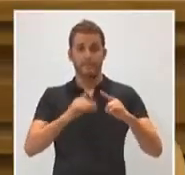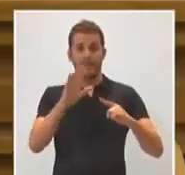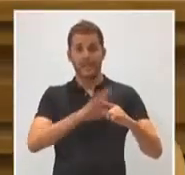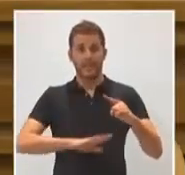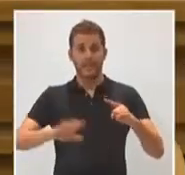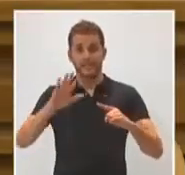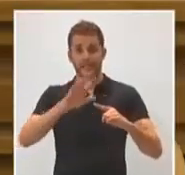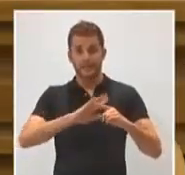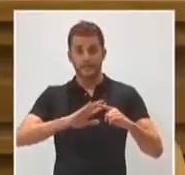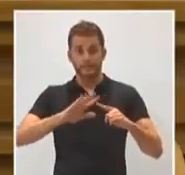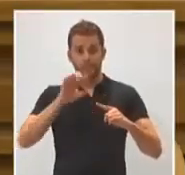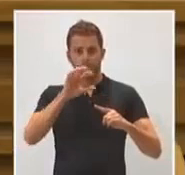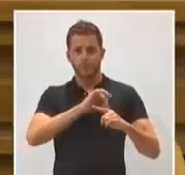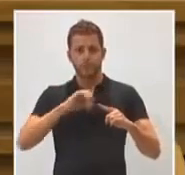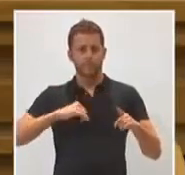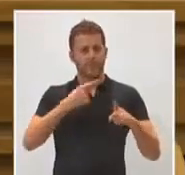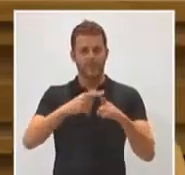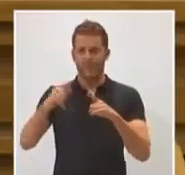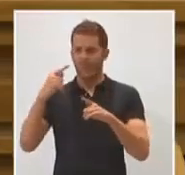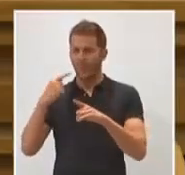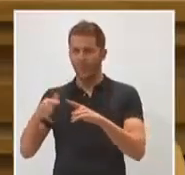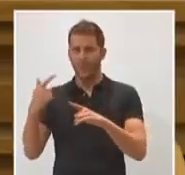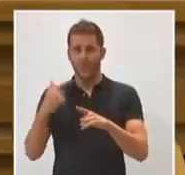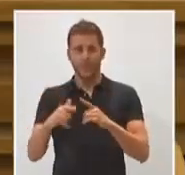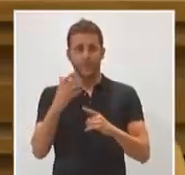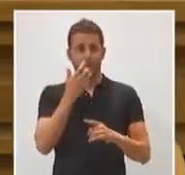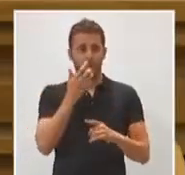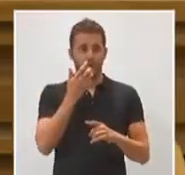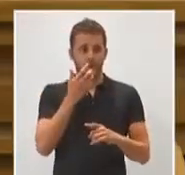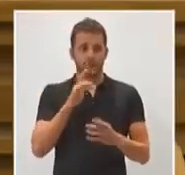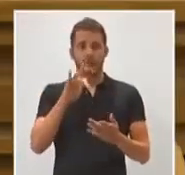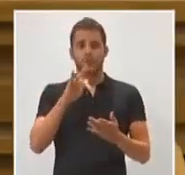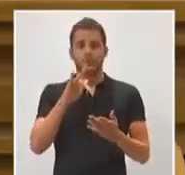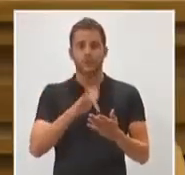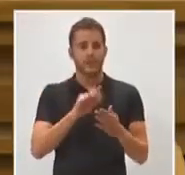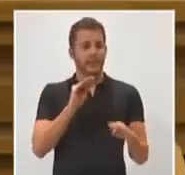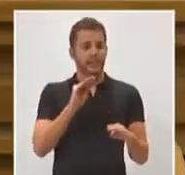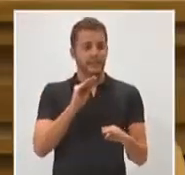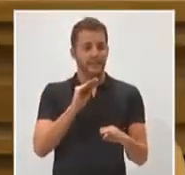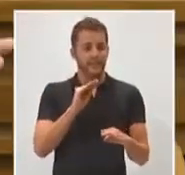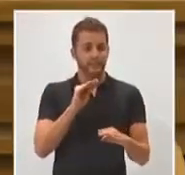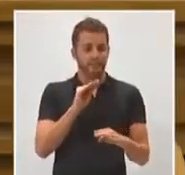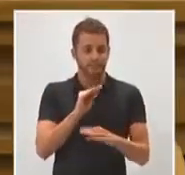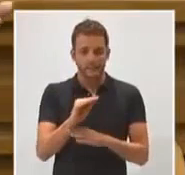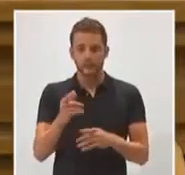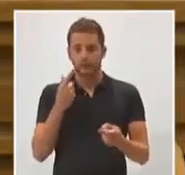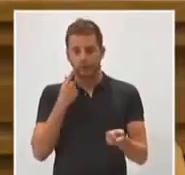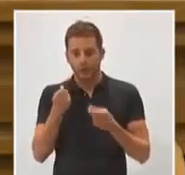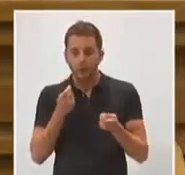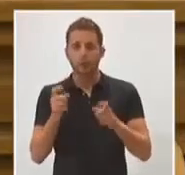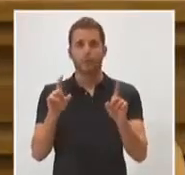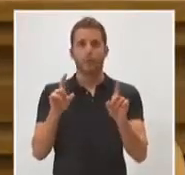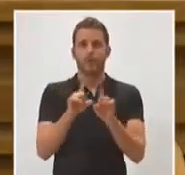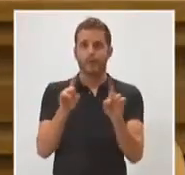otras en aquellas donde ha podido ver más espacios digamos para el ingreso para el negocio para que sea rentable una empresa